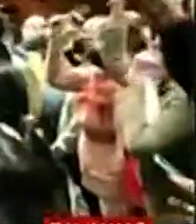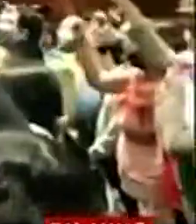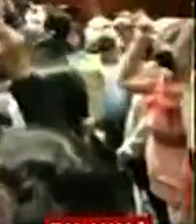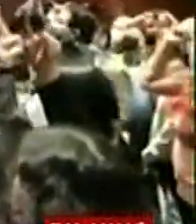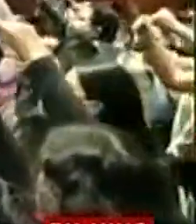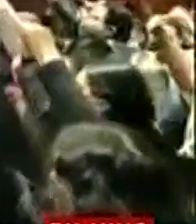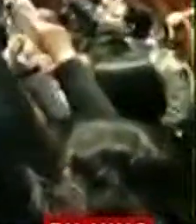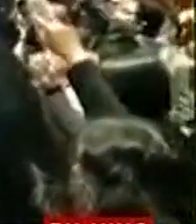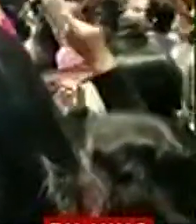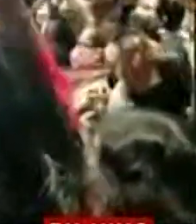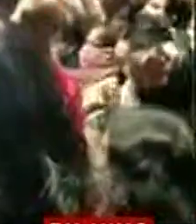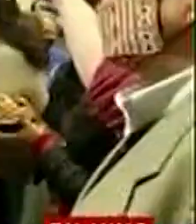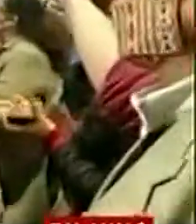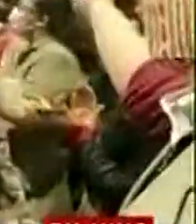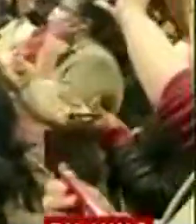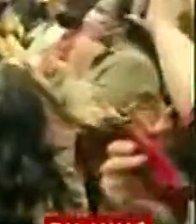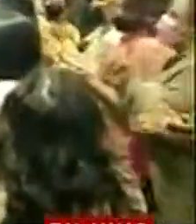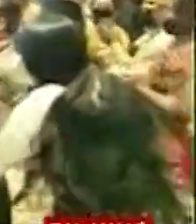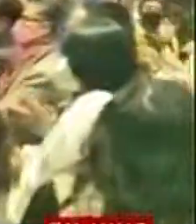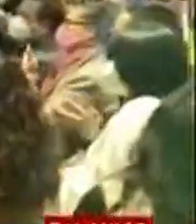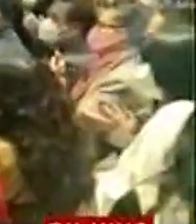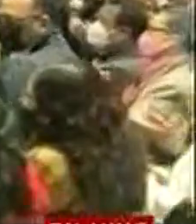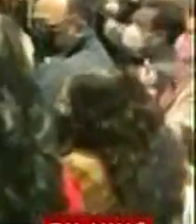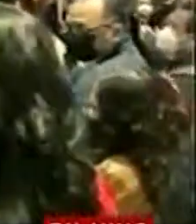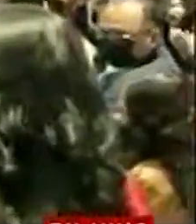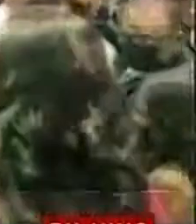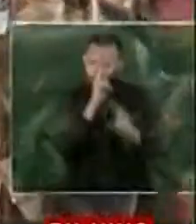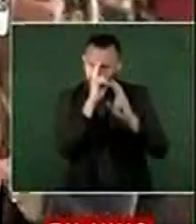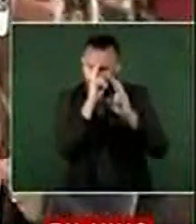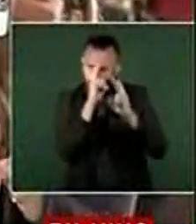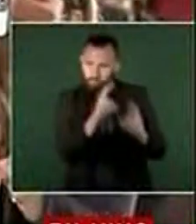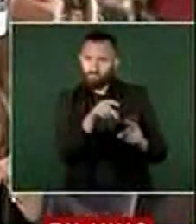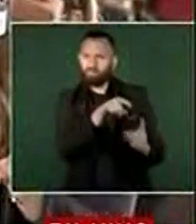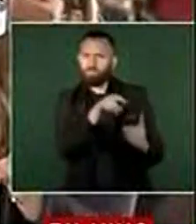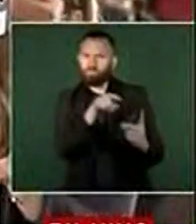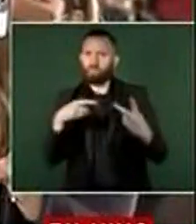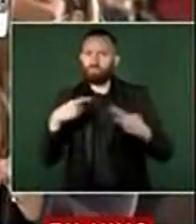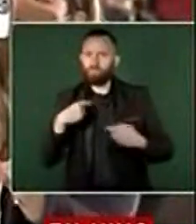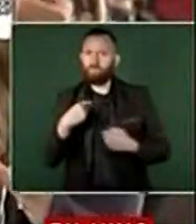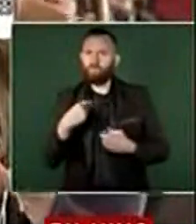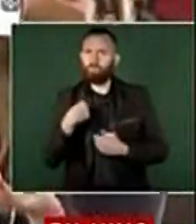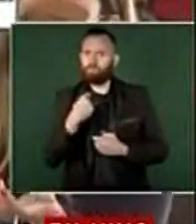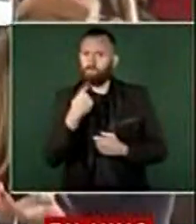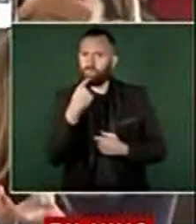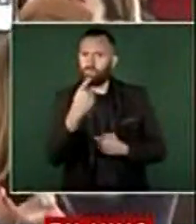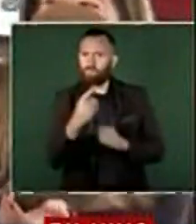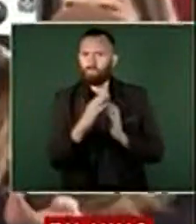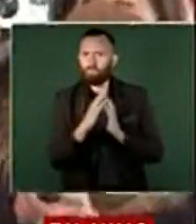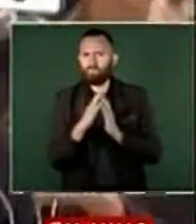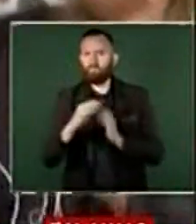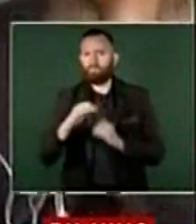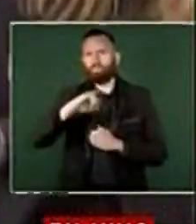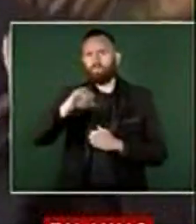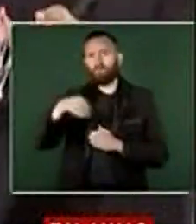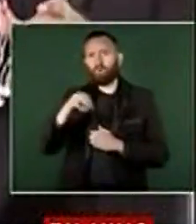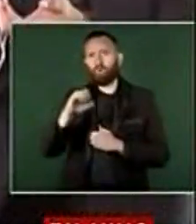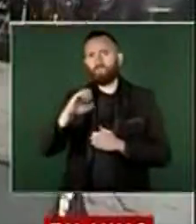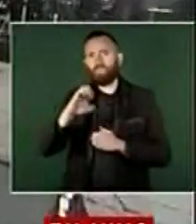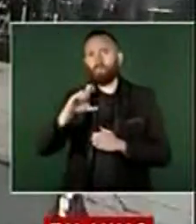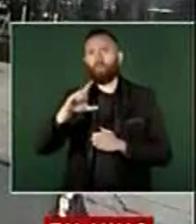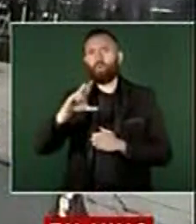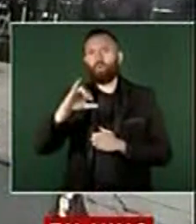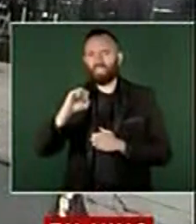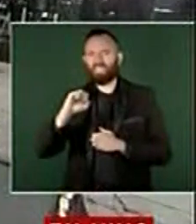como el ejecutivo no están haciendo un intento por verdaderamente transparentar de dónde vienen los fondos